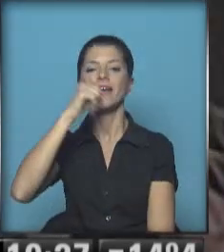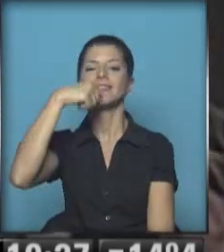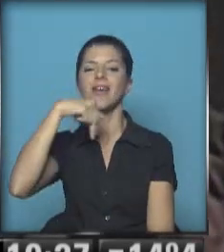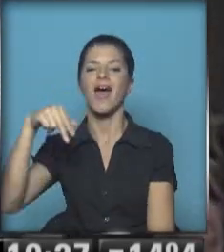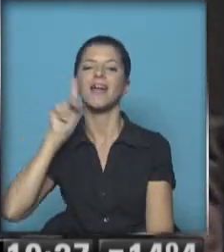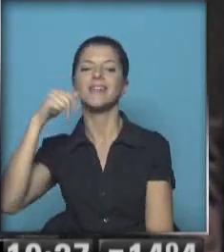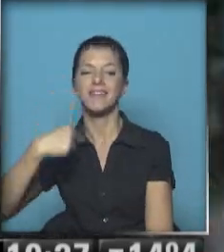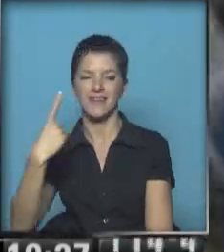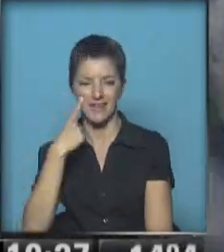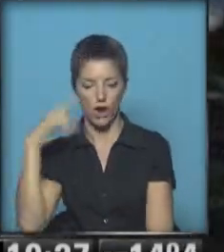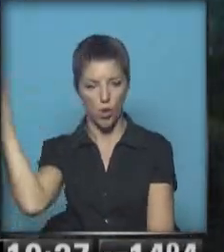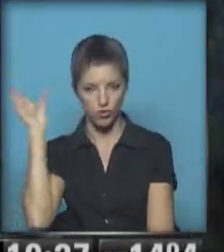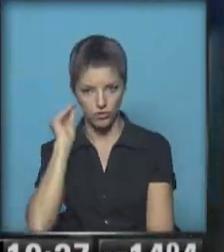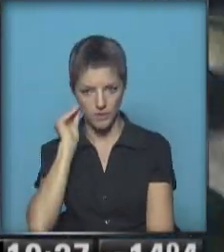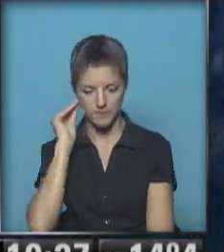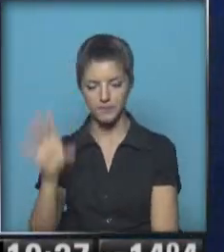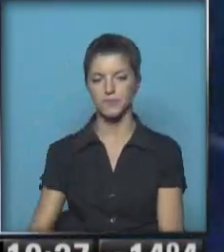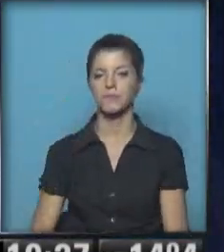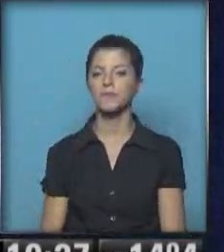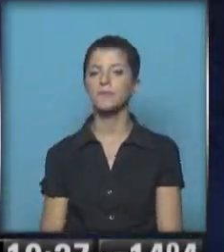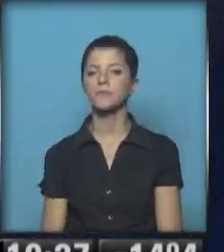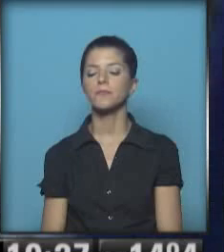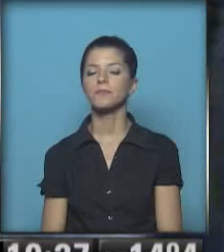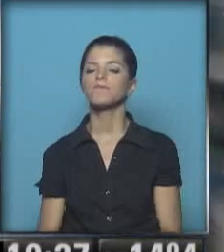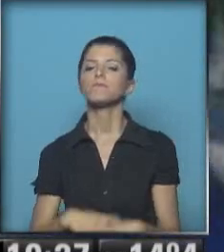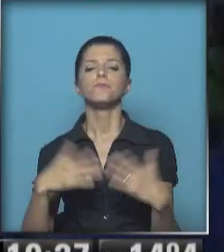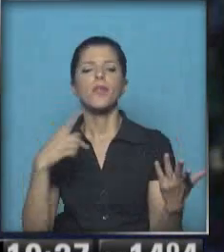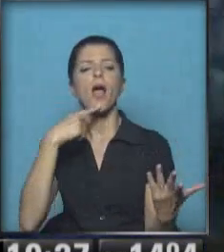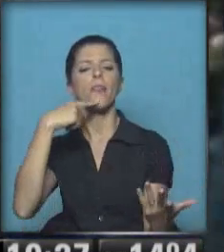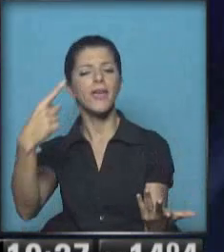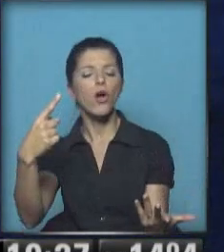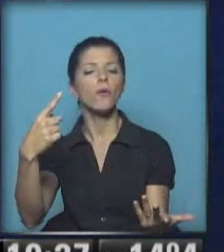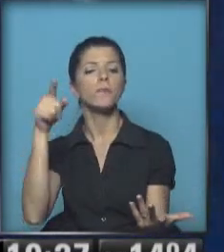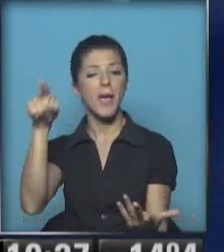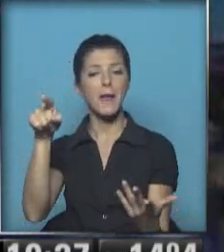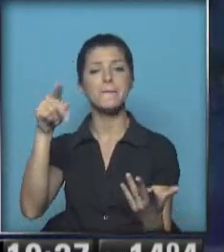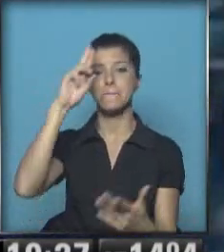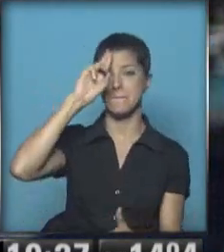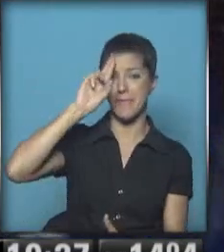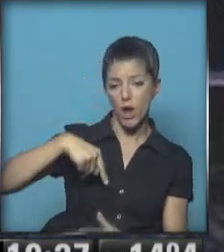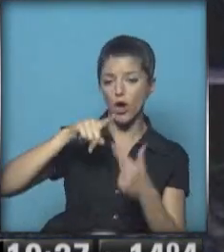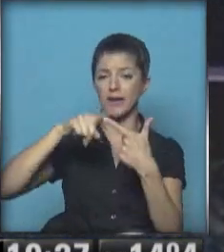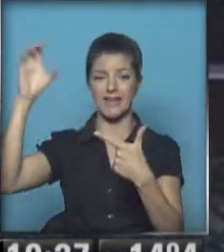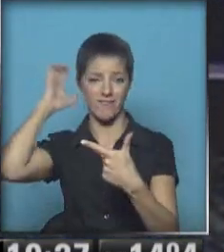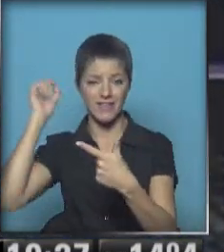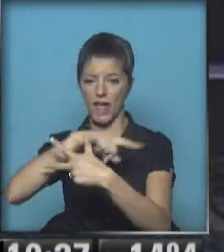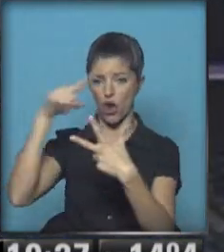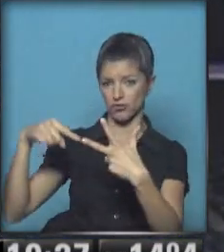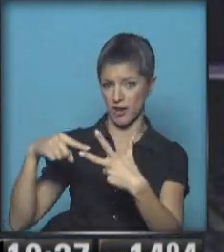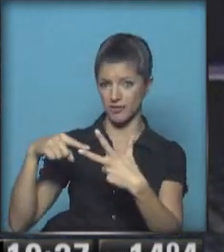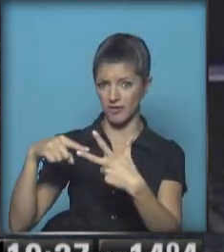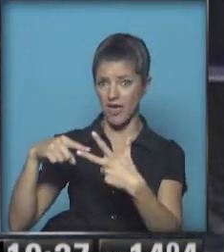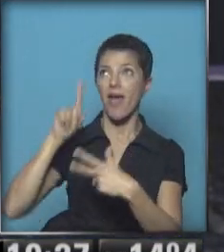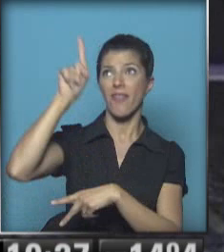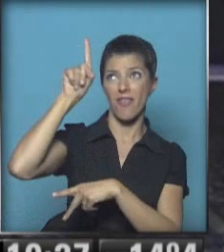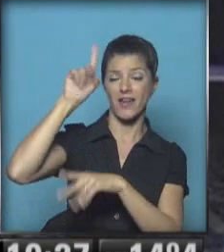El discurso tuvo un lapsus y dijo que él, Perón y Evita lo iban a acompañar desde el